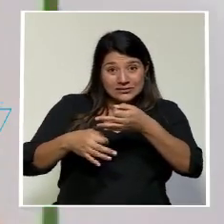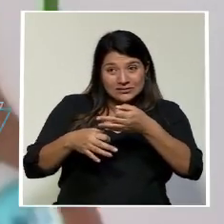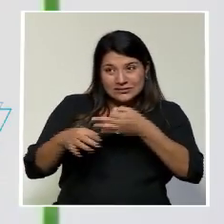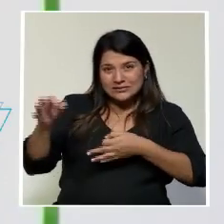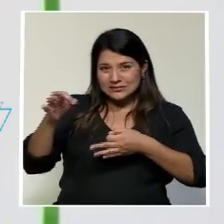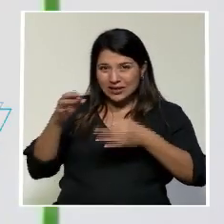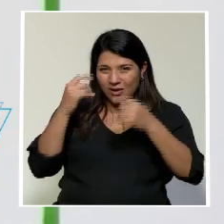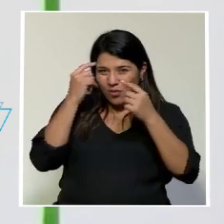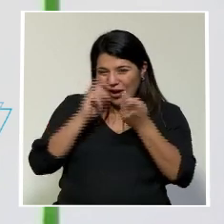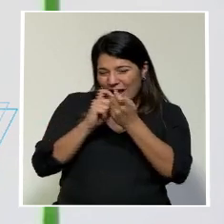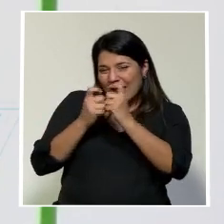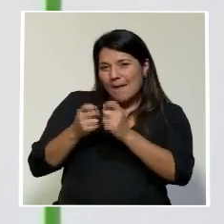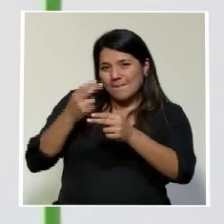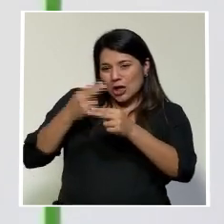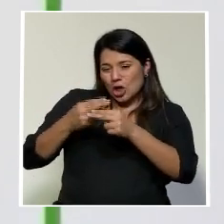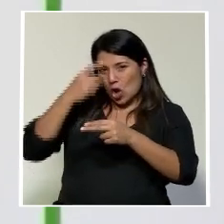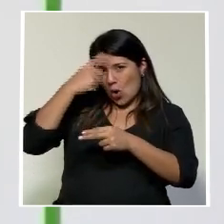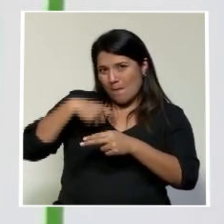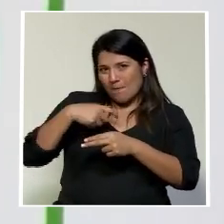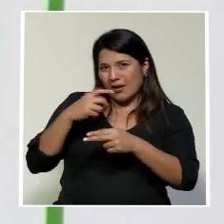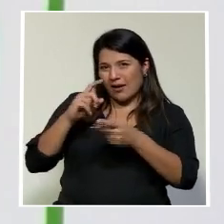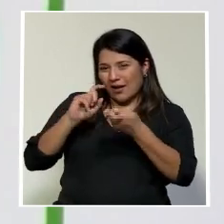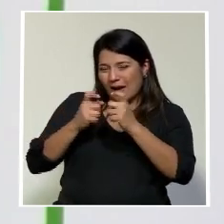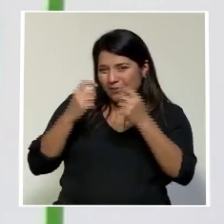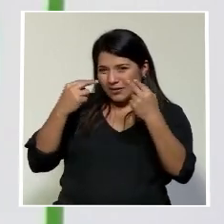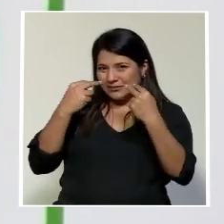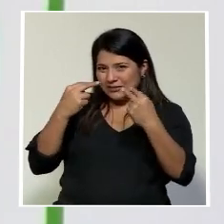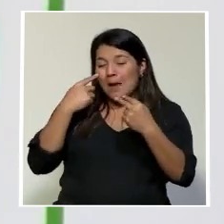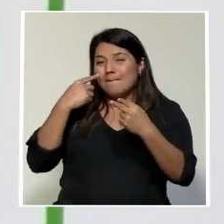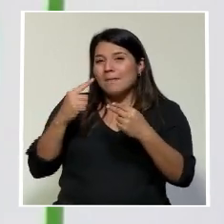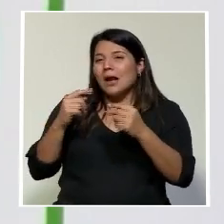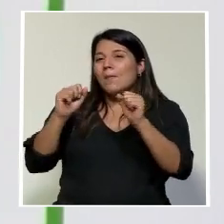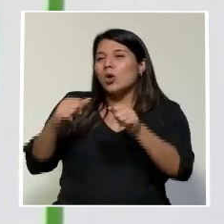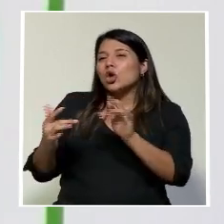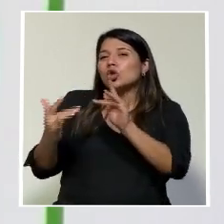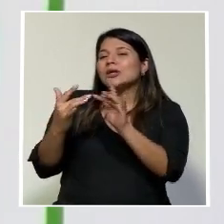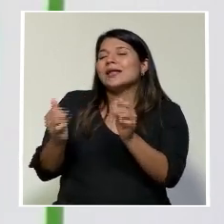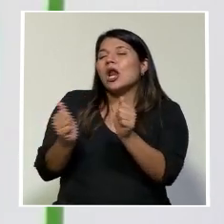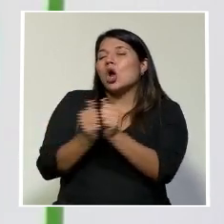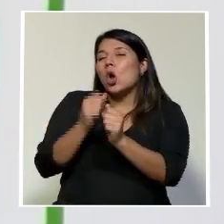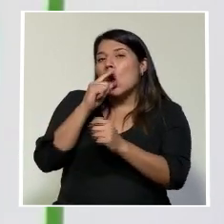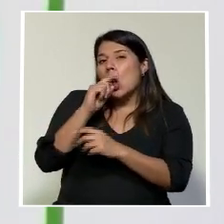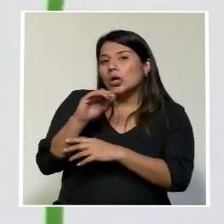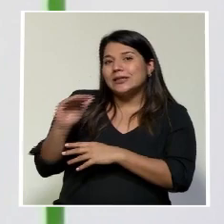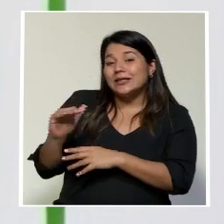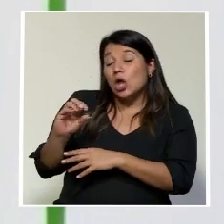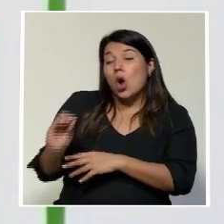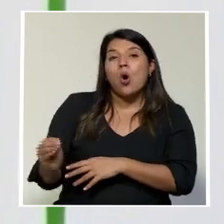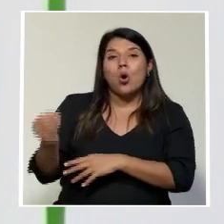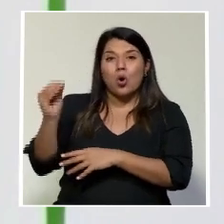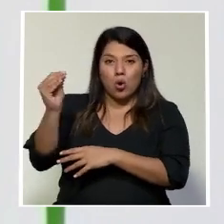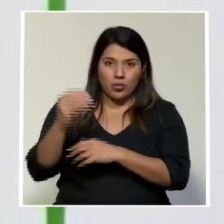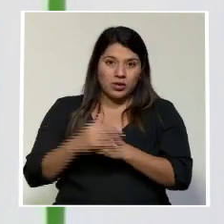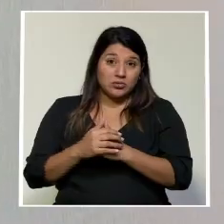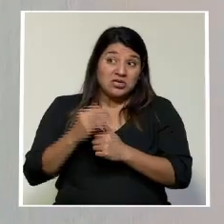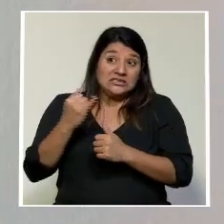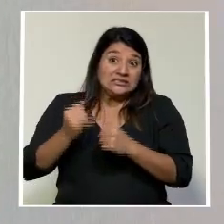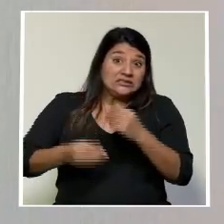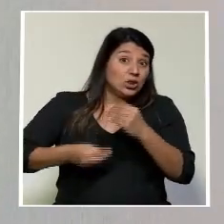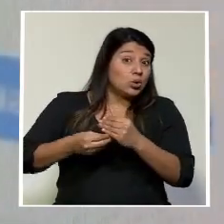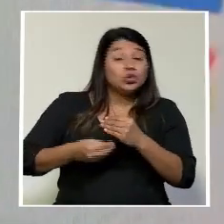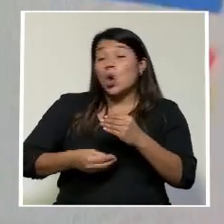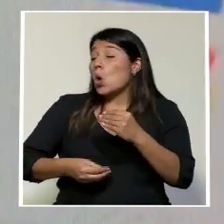establecer contacto con menores de edad con enfoque sexual o erótico, ya sea que se incluyan o no imágenes, videos, textos o